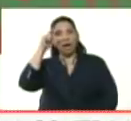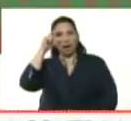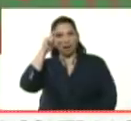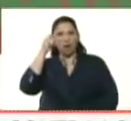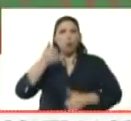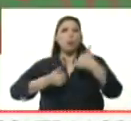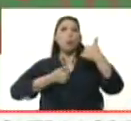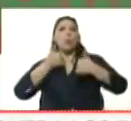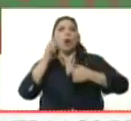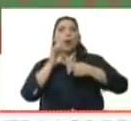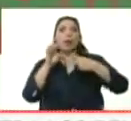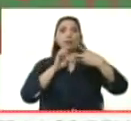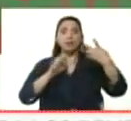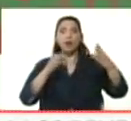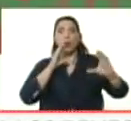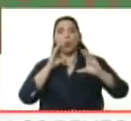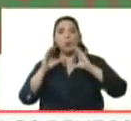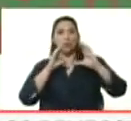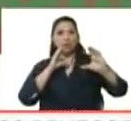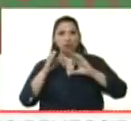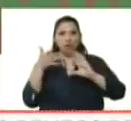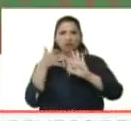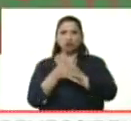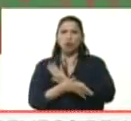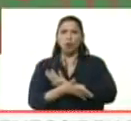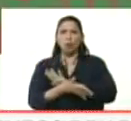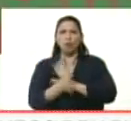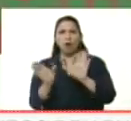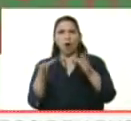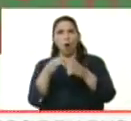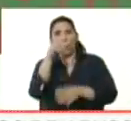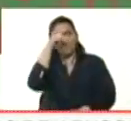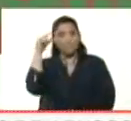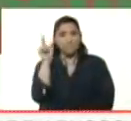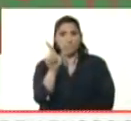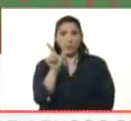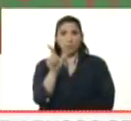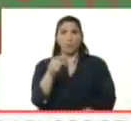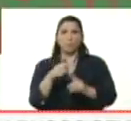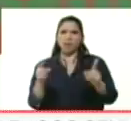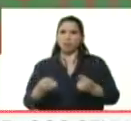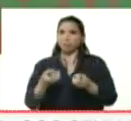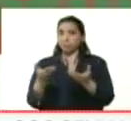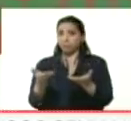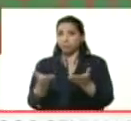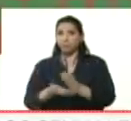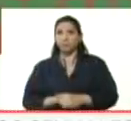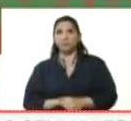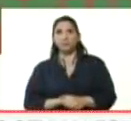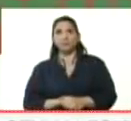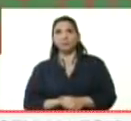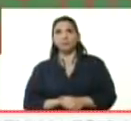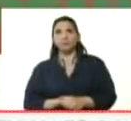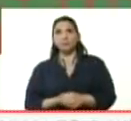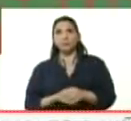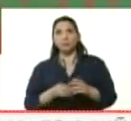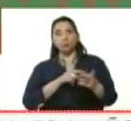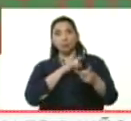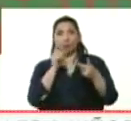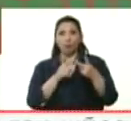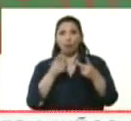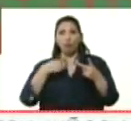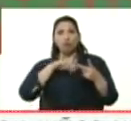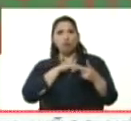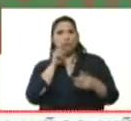estrategia comunicacional con respecto que el partido va a poner ahí? Otra cosa más, hemos visto